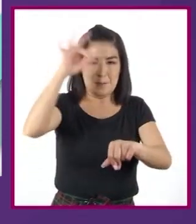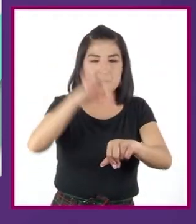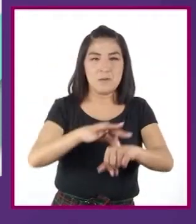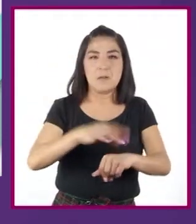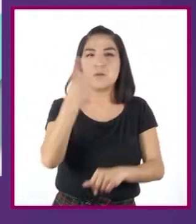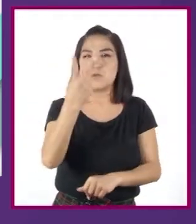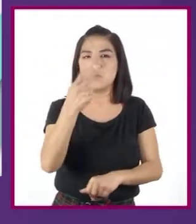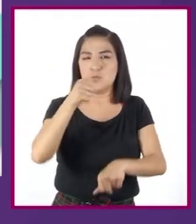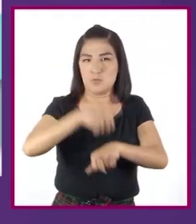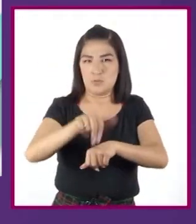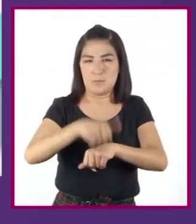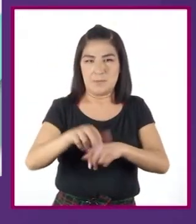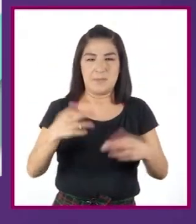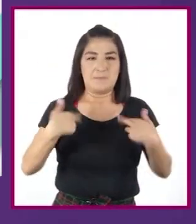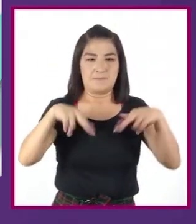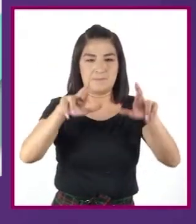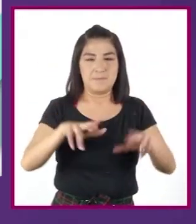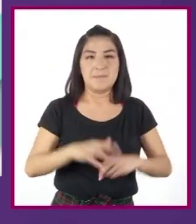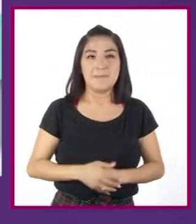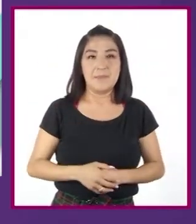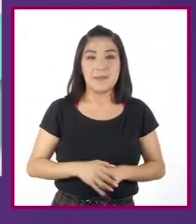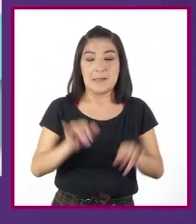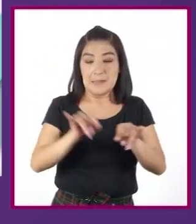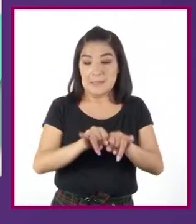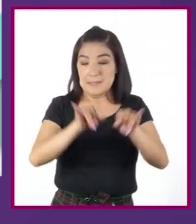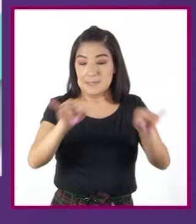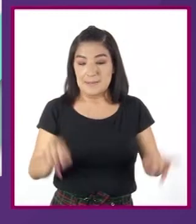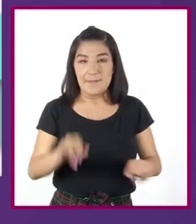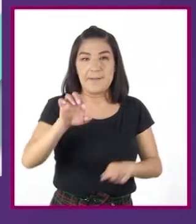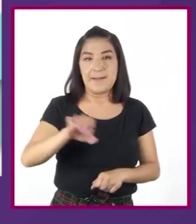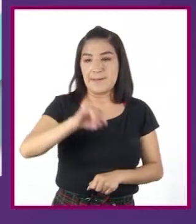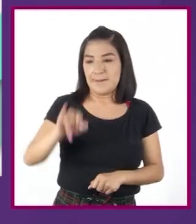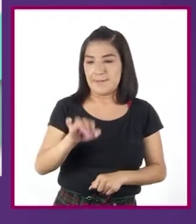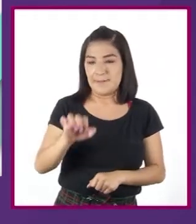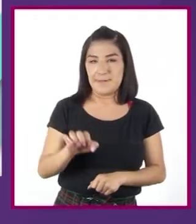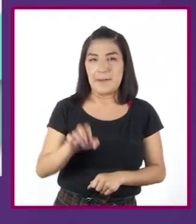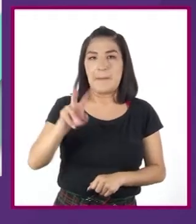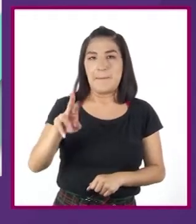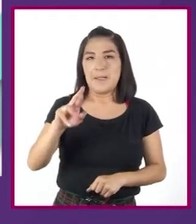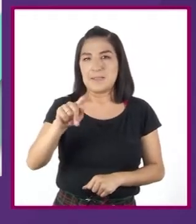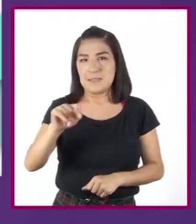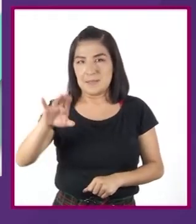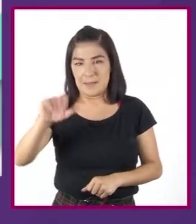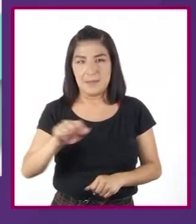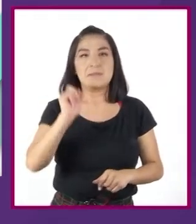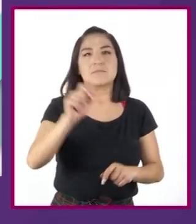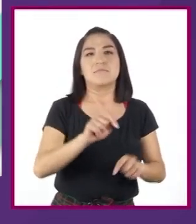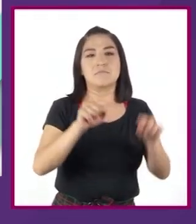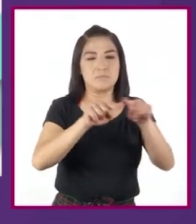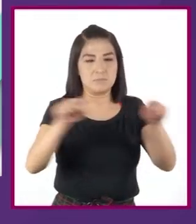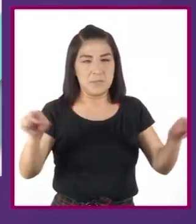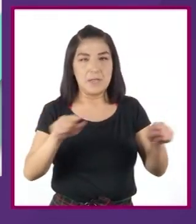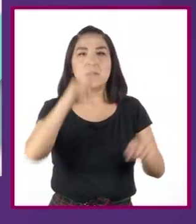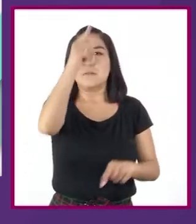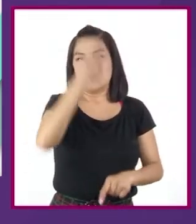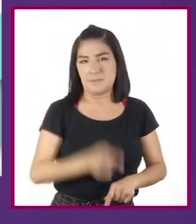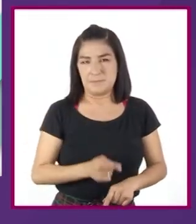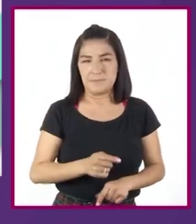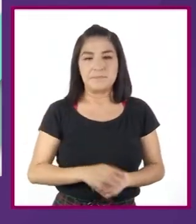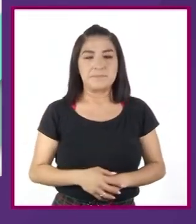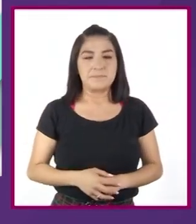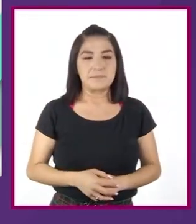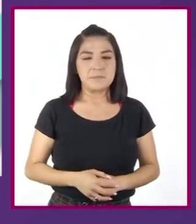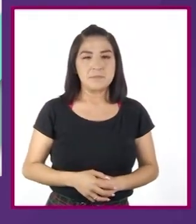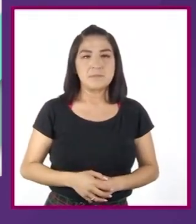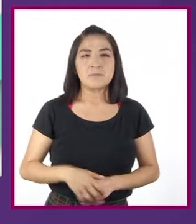dos números: la distancia al eje vertical y la distancia al eje horizontal. De este modo, en